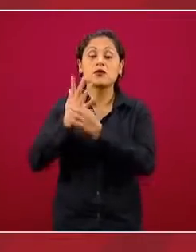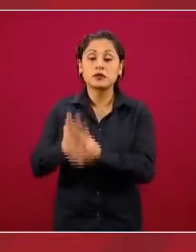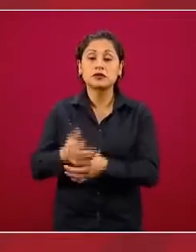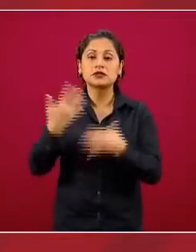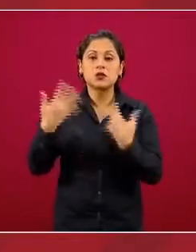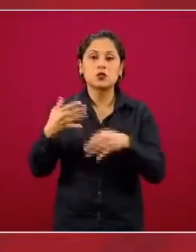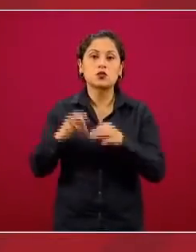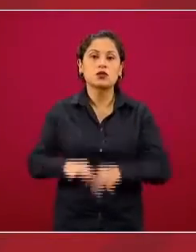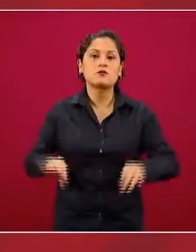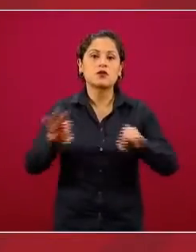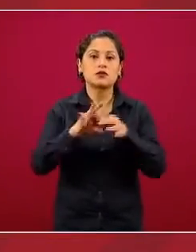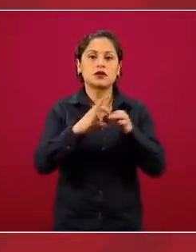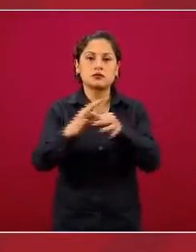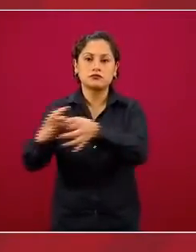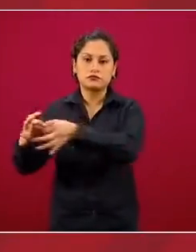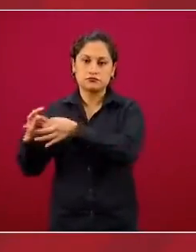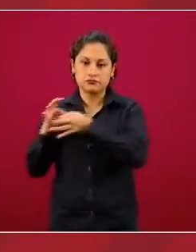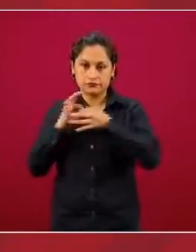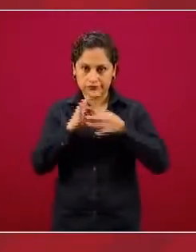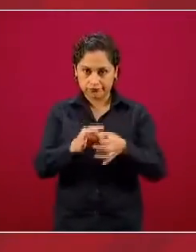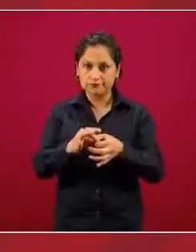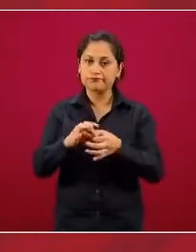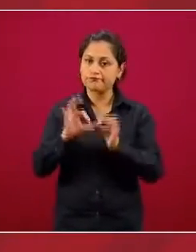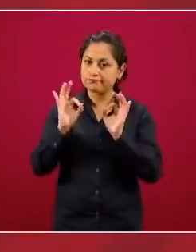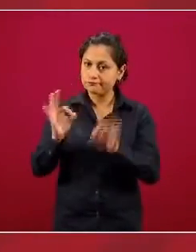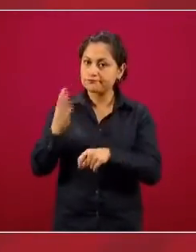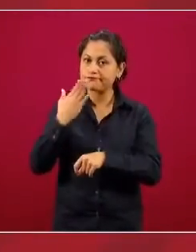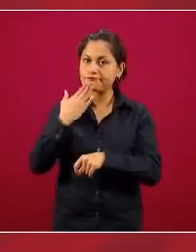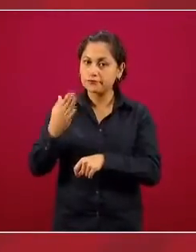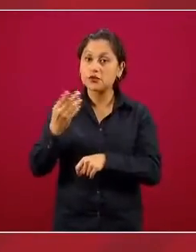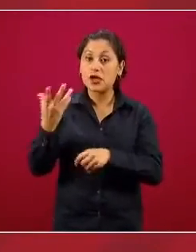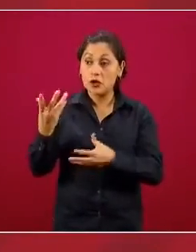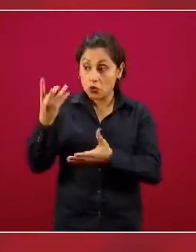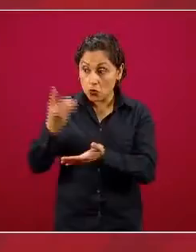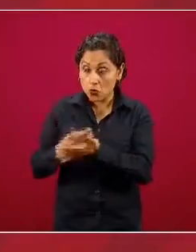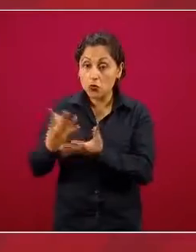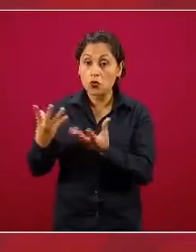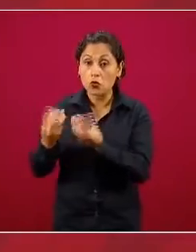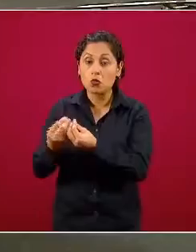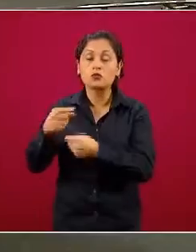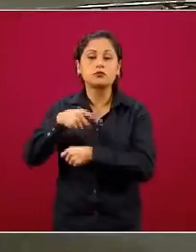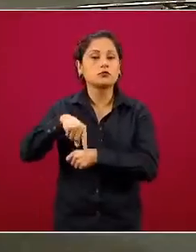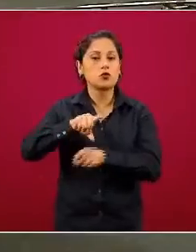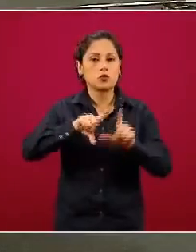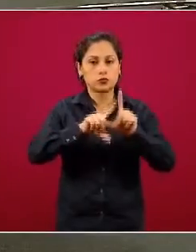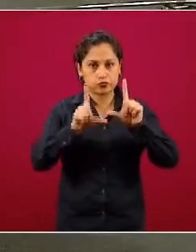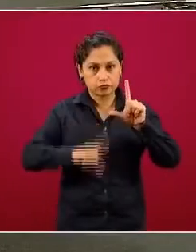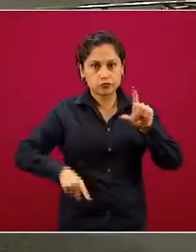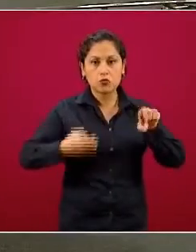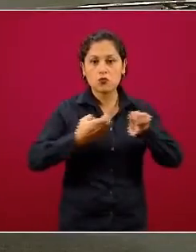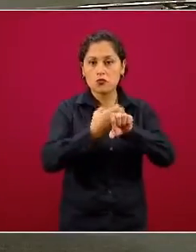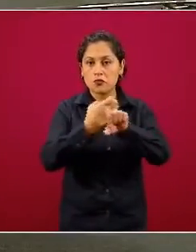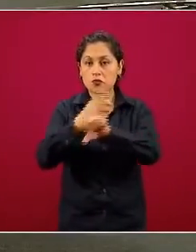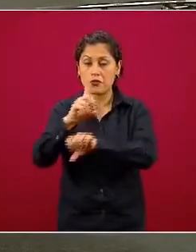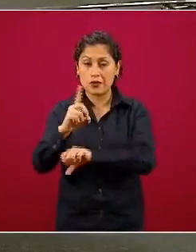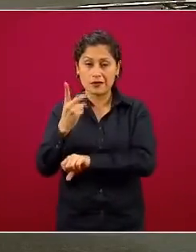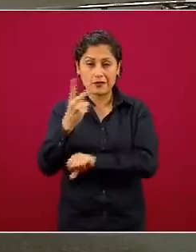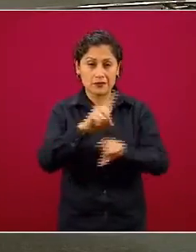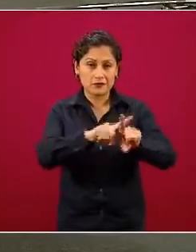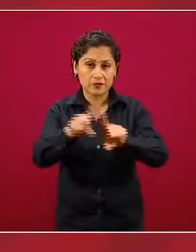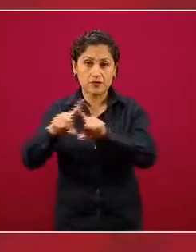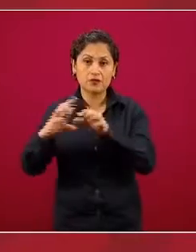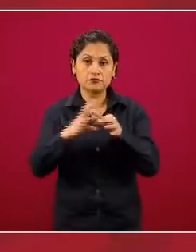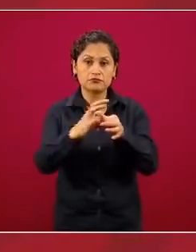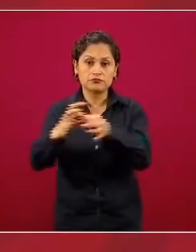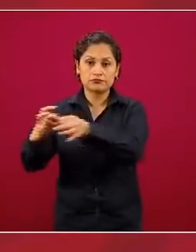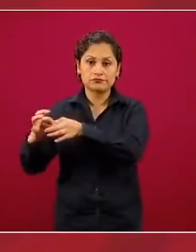la Ciudad de México, pero con las 32 entidades federativas, de modo que pueda haber un esquema de solidaridad de todo el país. Y aquí la